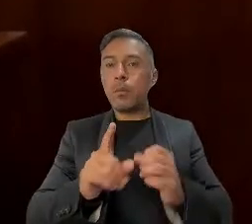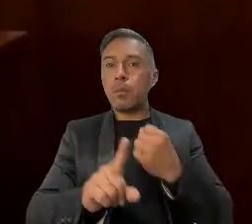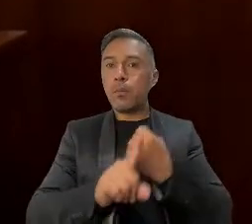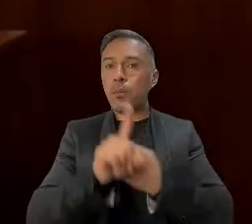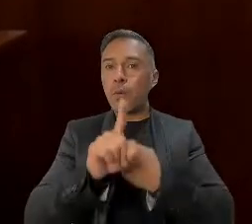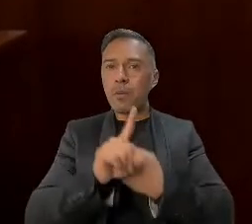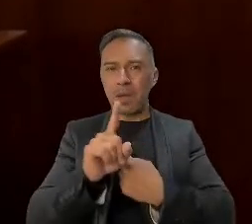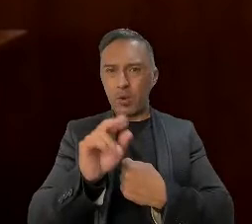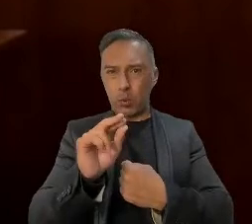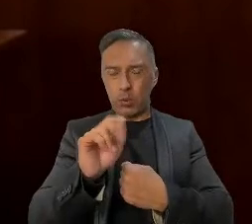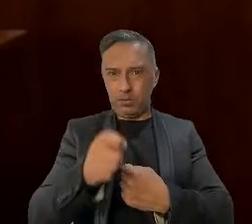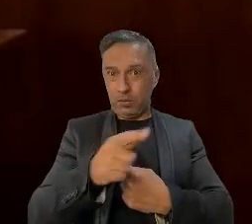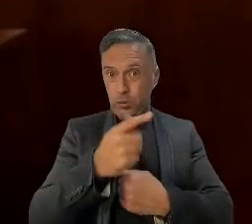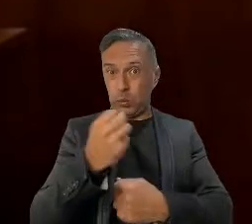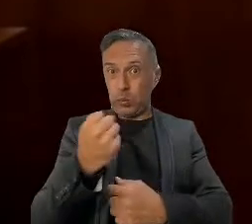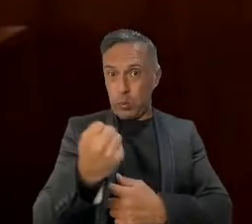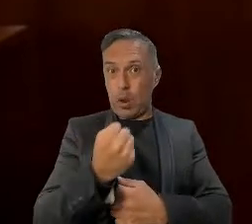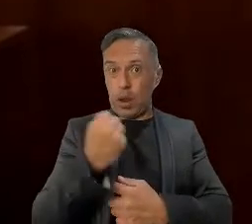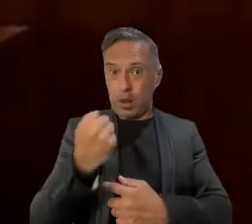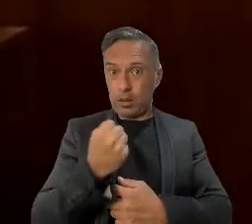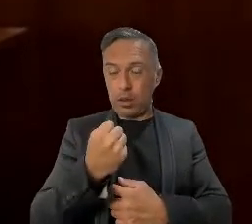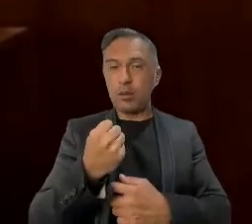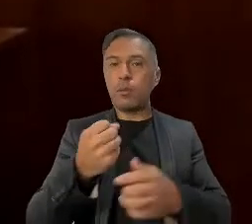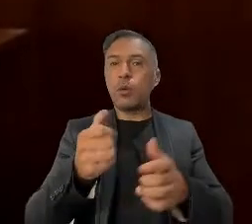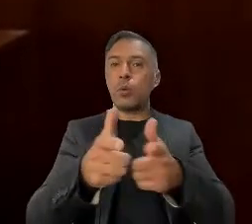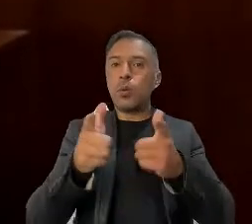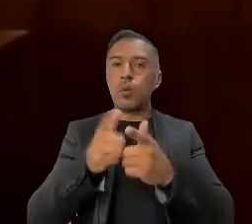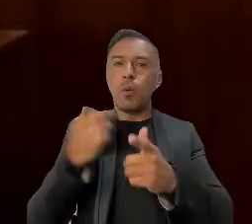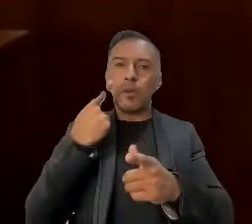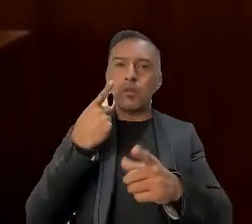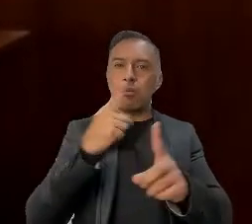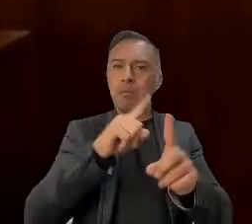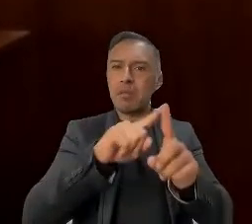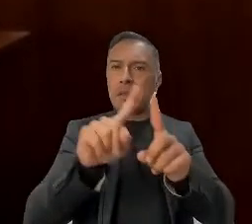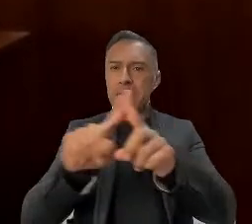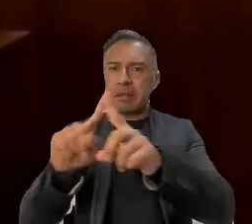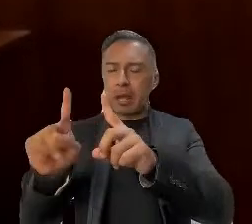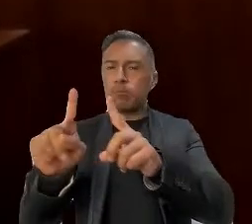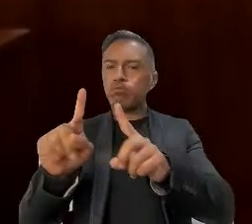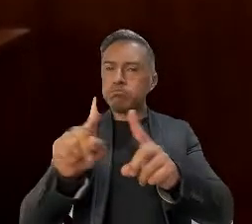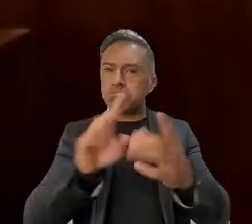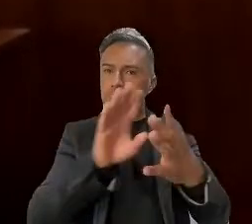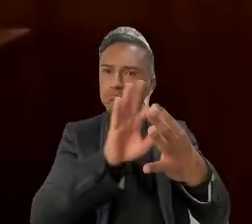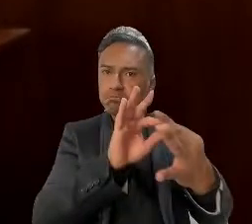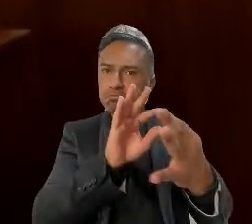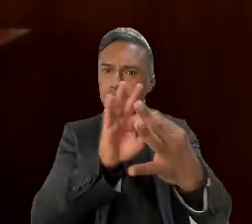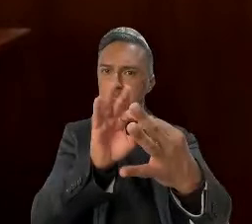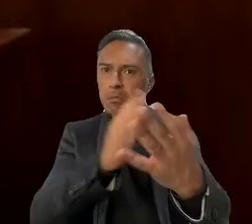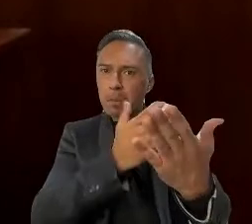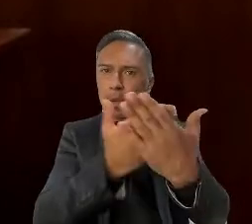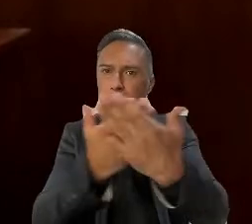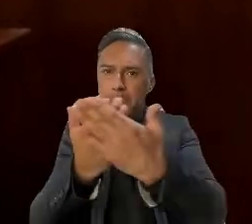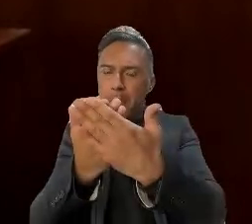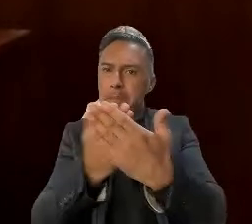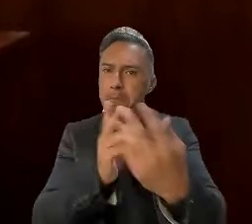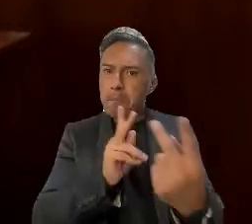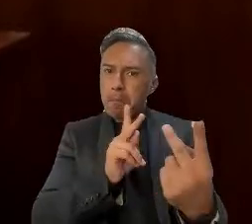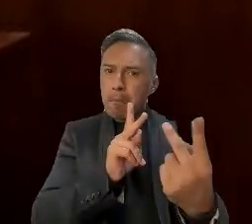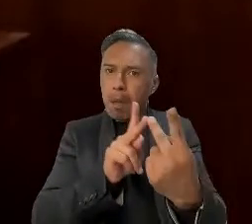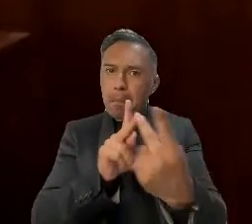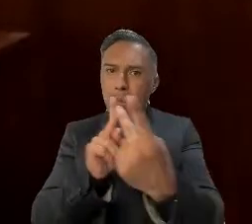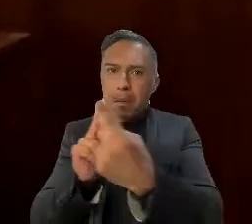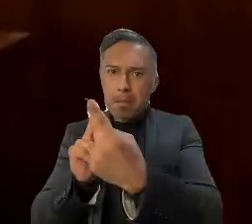que es una fortuna que las diferentes fracciones coincidamos en la circunstancia de